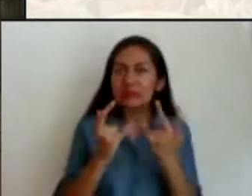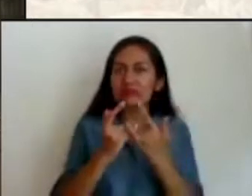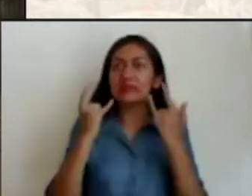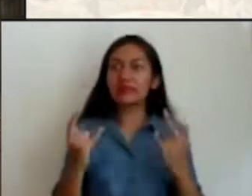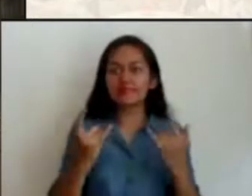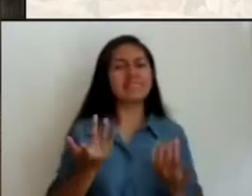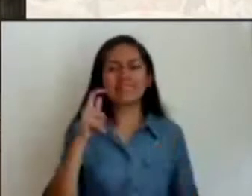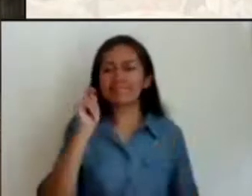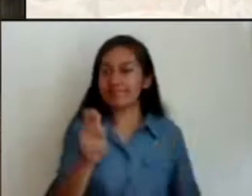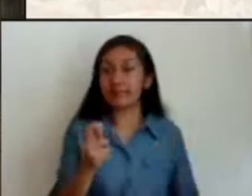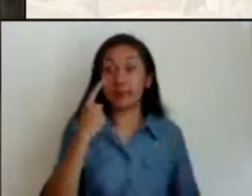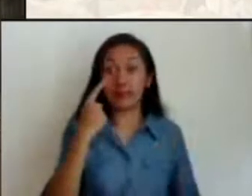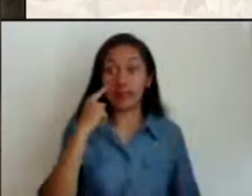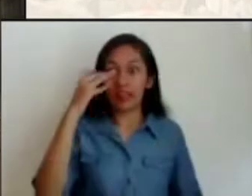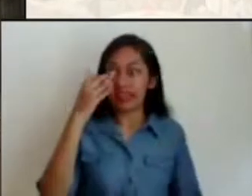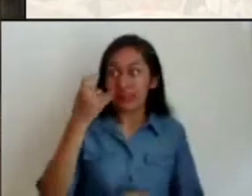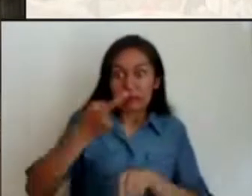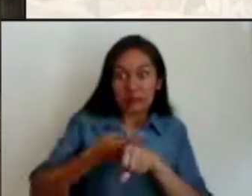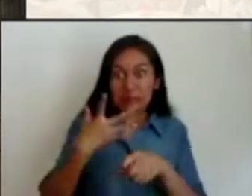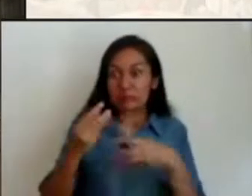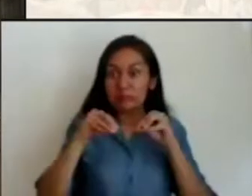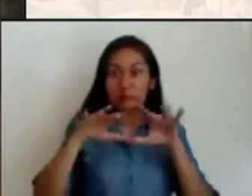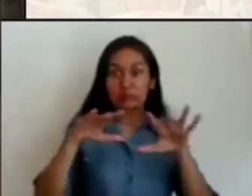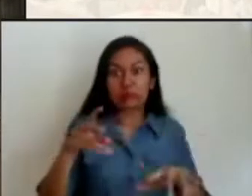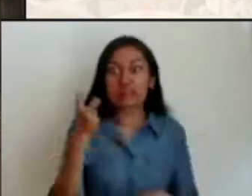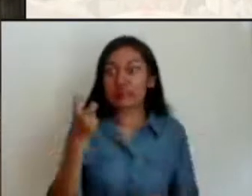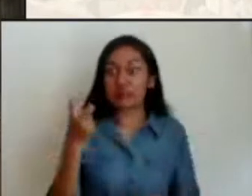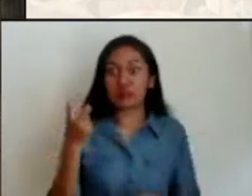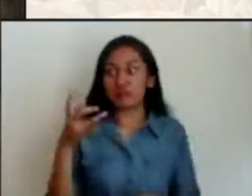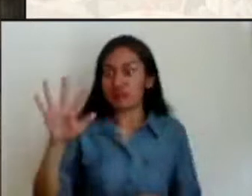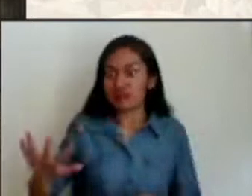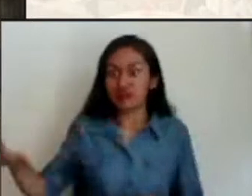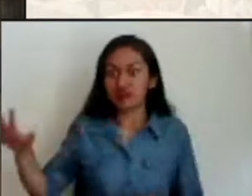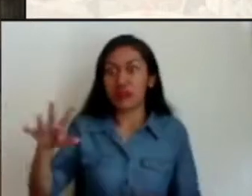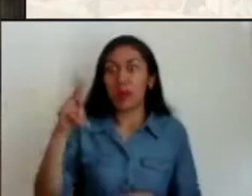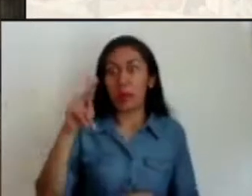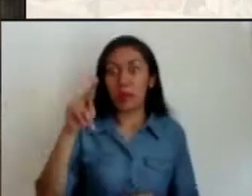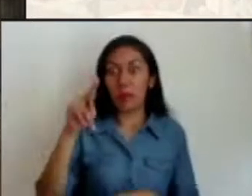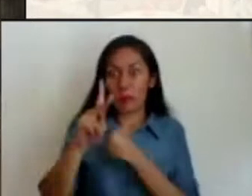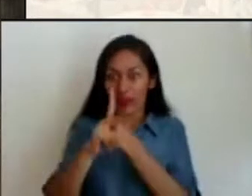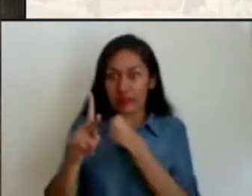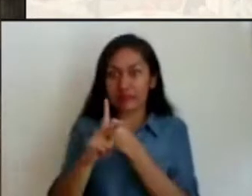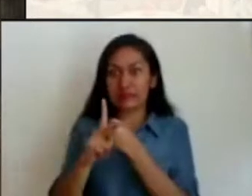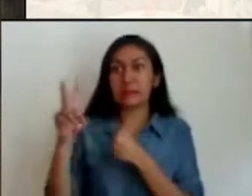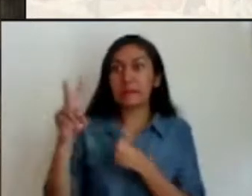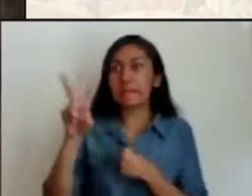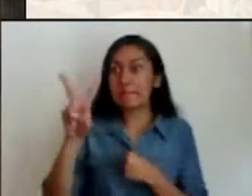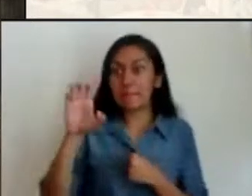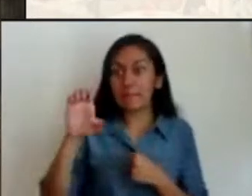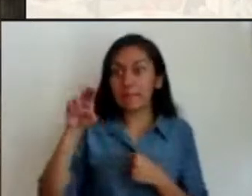serios, amenazas muy serias al Estado veneciano y que ameritan ser